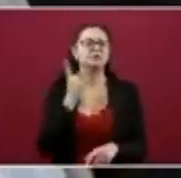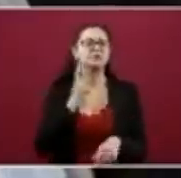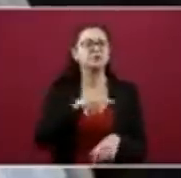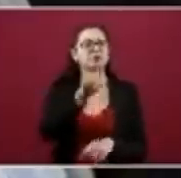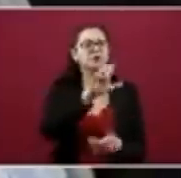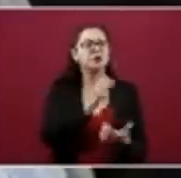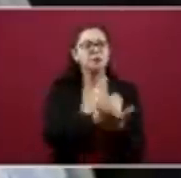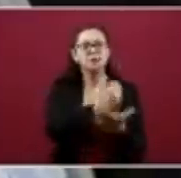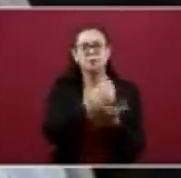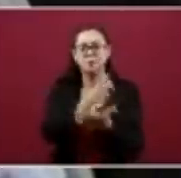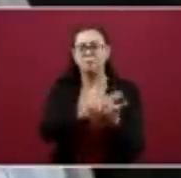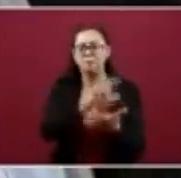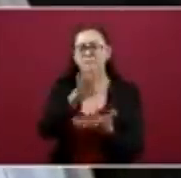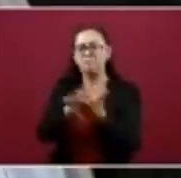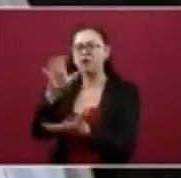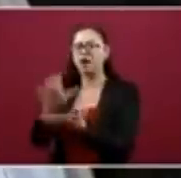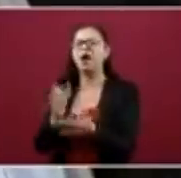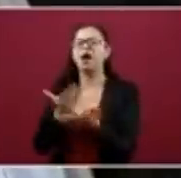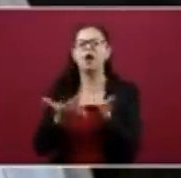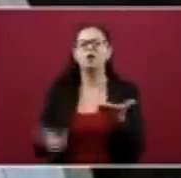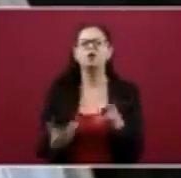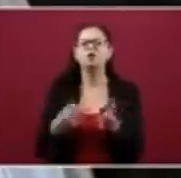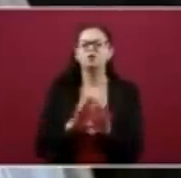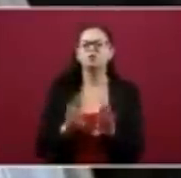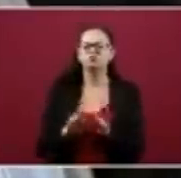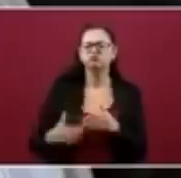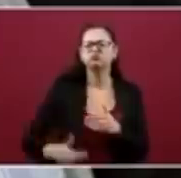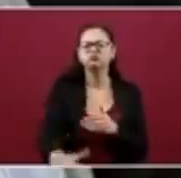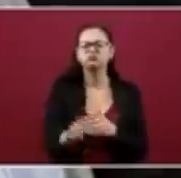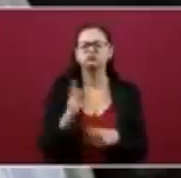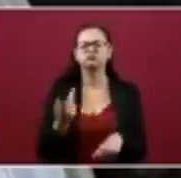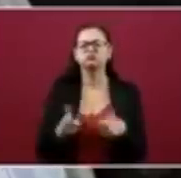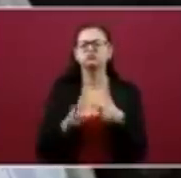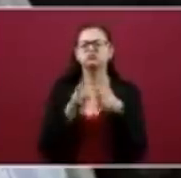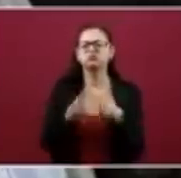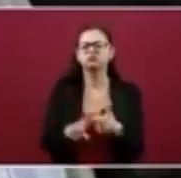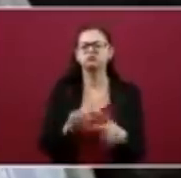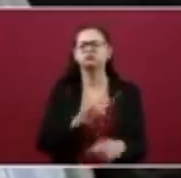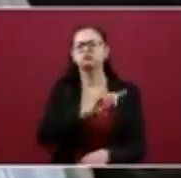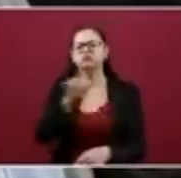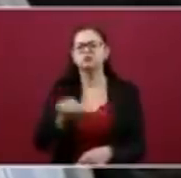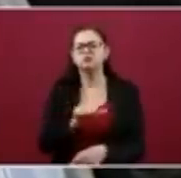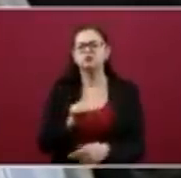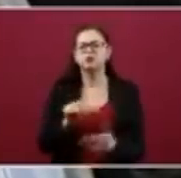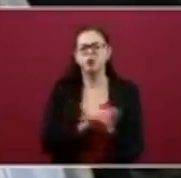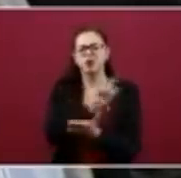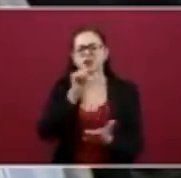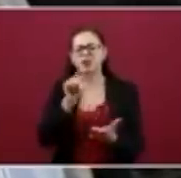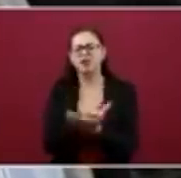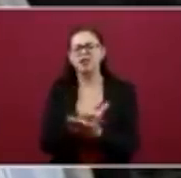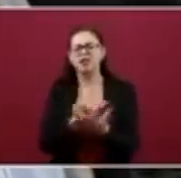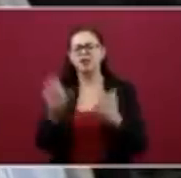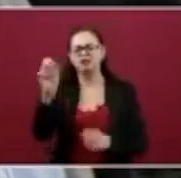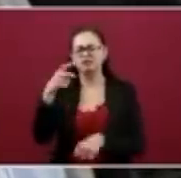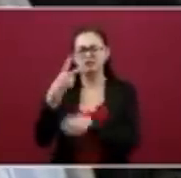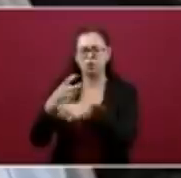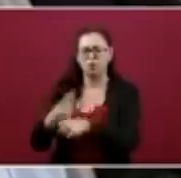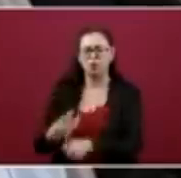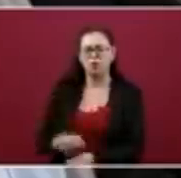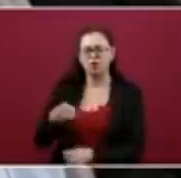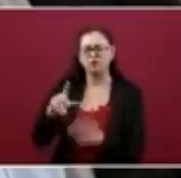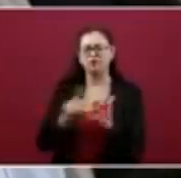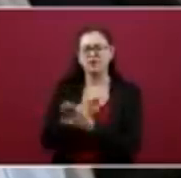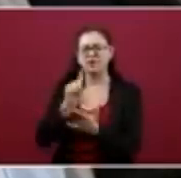congresos. ¿Cuál es el camino que sigue y qué consideraría usted que se debe considerar en las leyes secundarias para el perfil